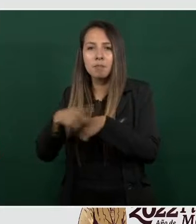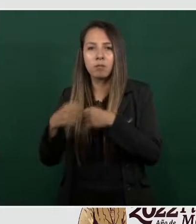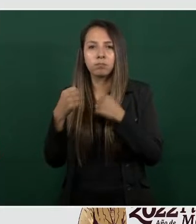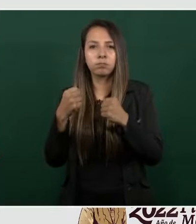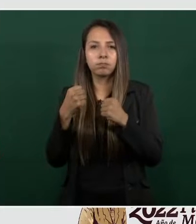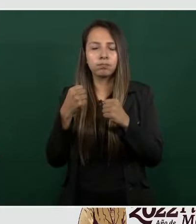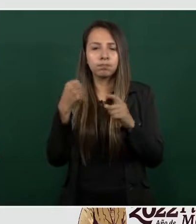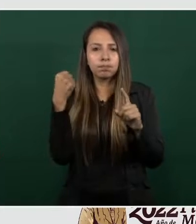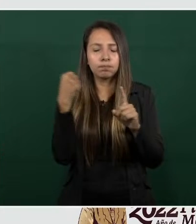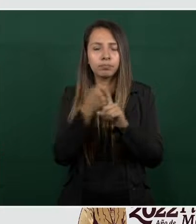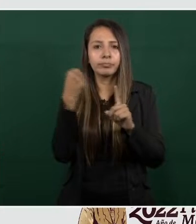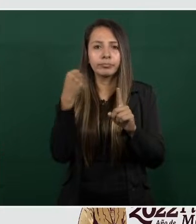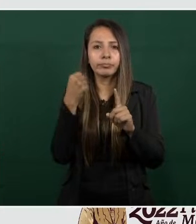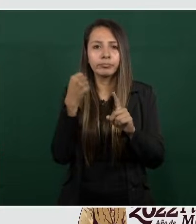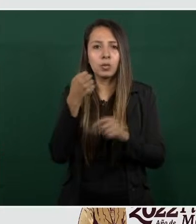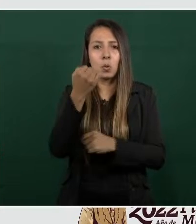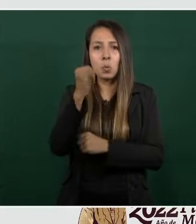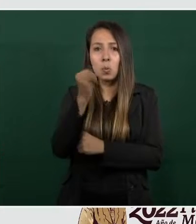tienen en junio